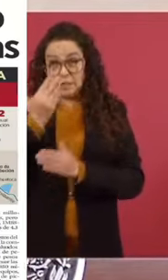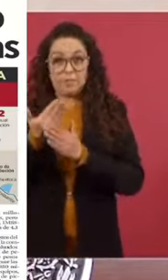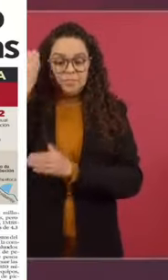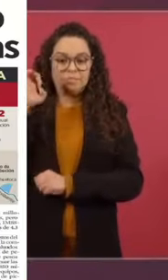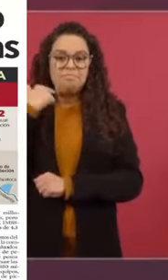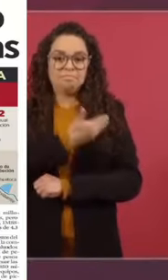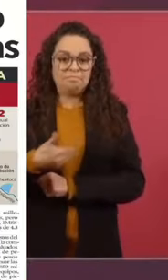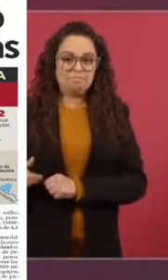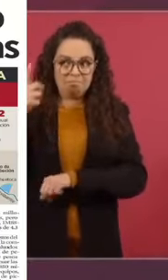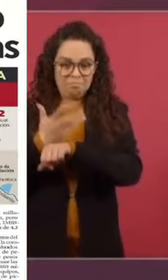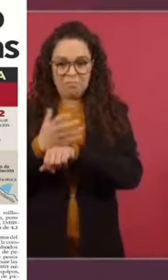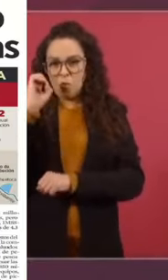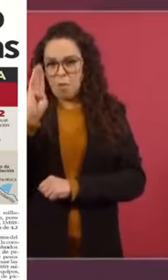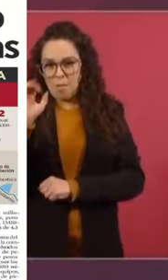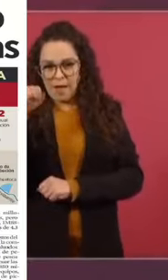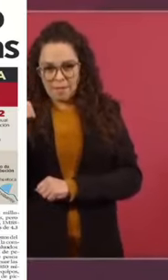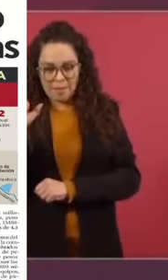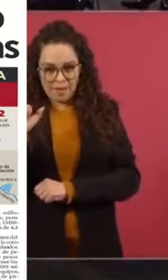quiso